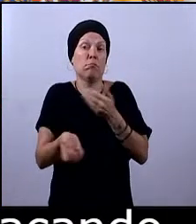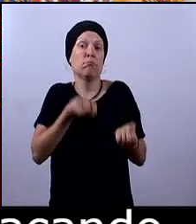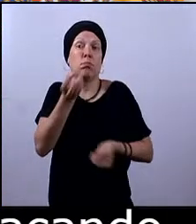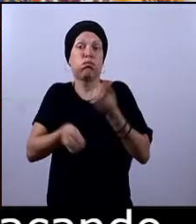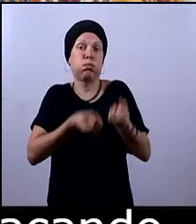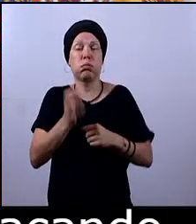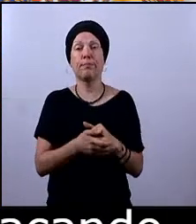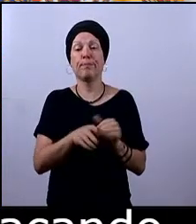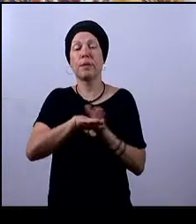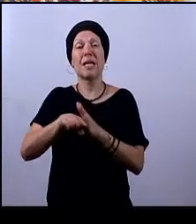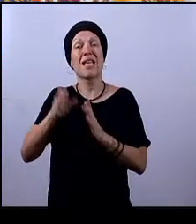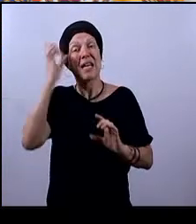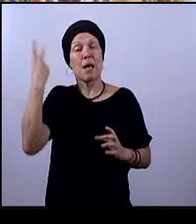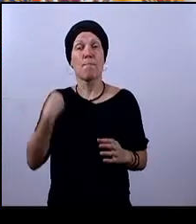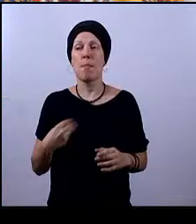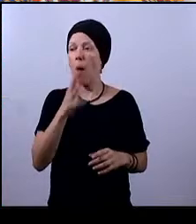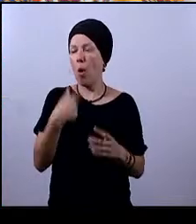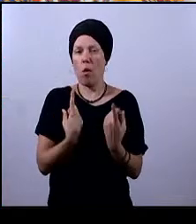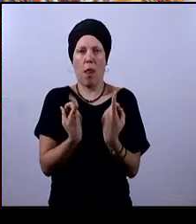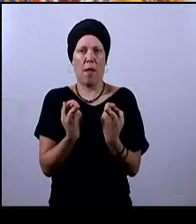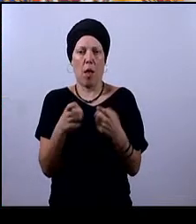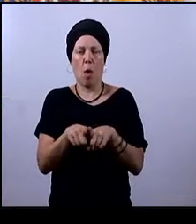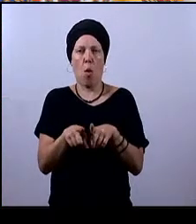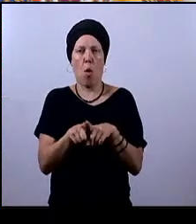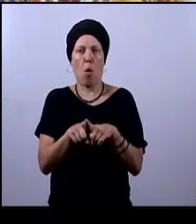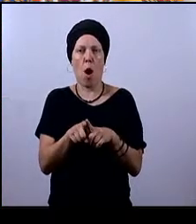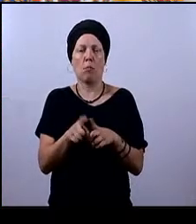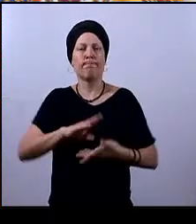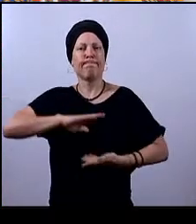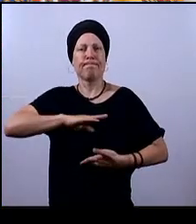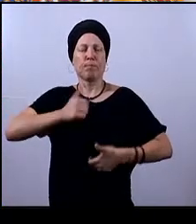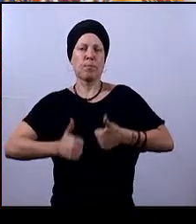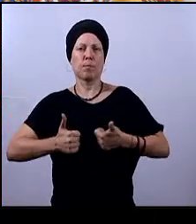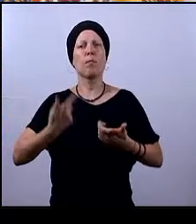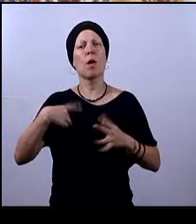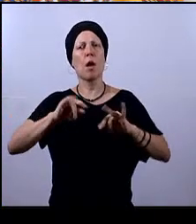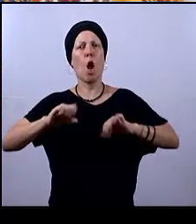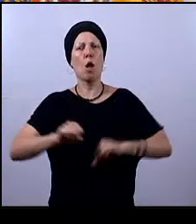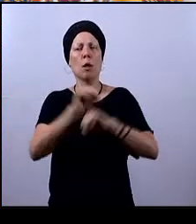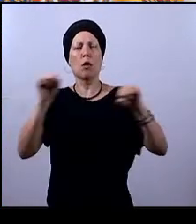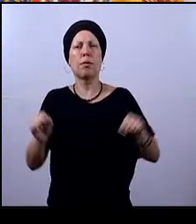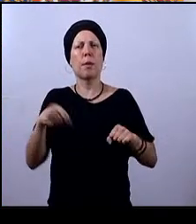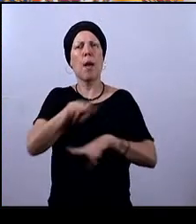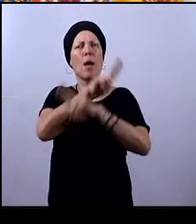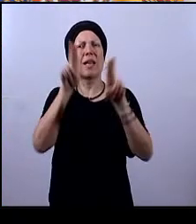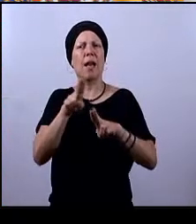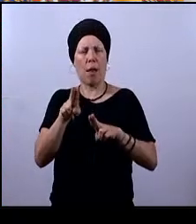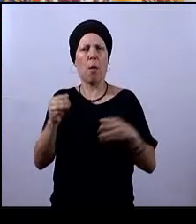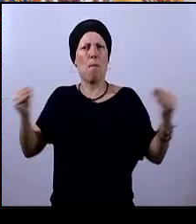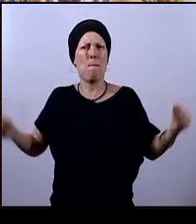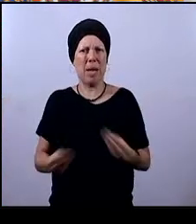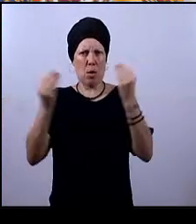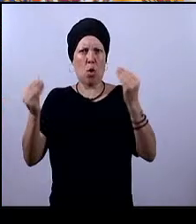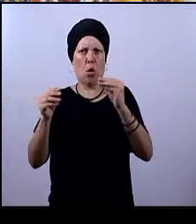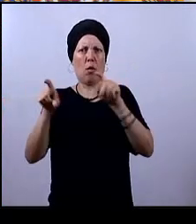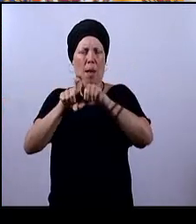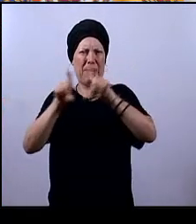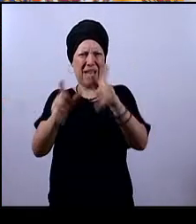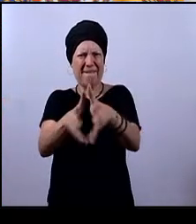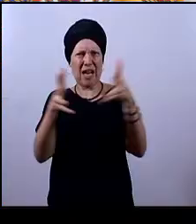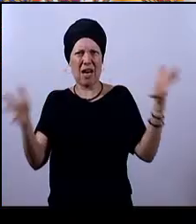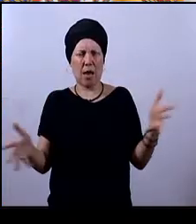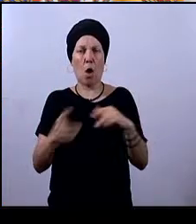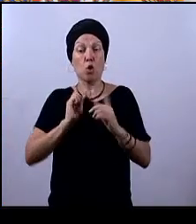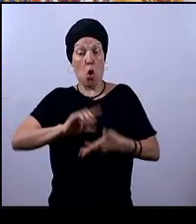Esta iniciativa responde a la necesidad de fortalecer la competitividad regional y mejorar la internacionalización de las grandes empresas, que no solo mejora